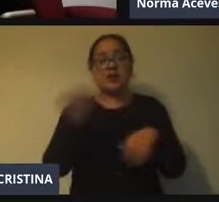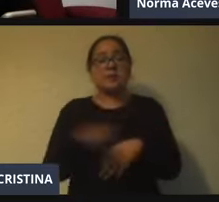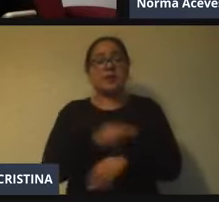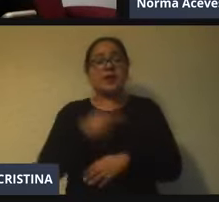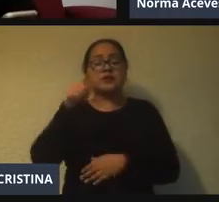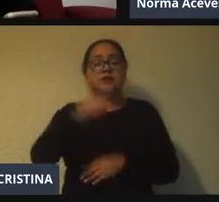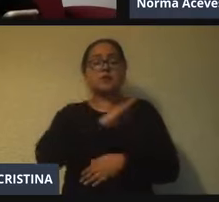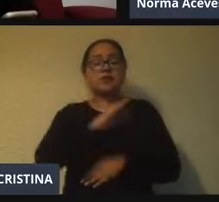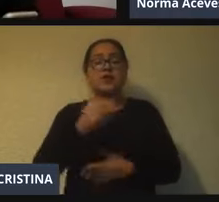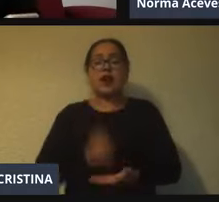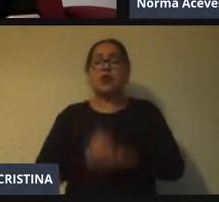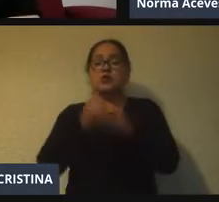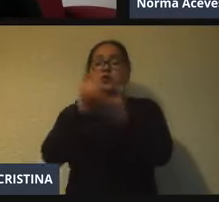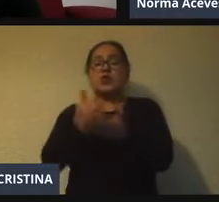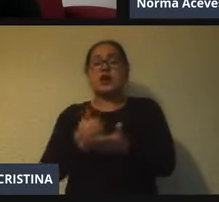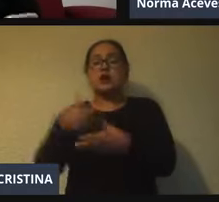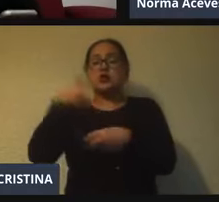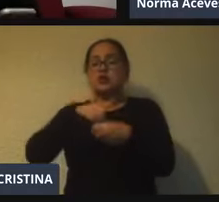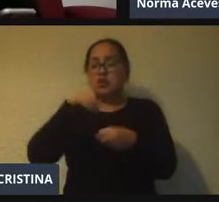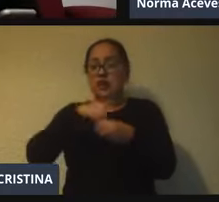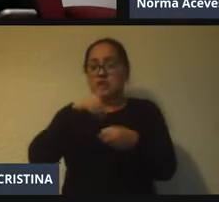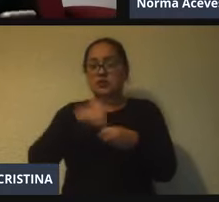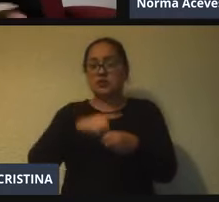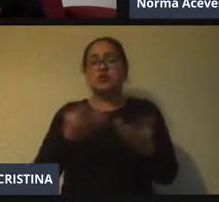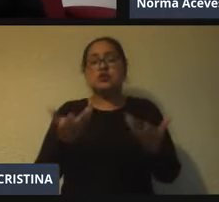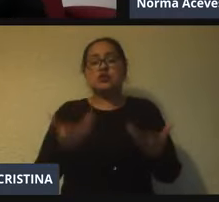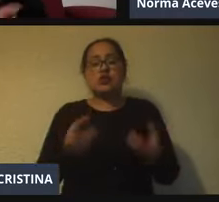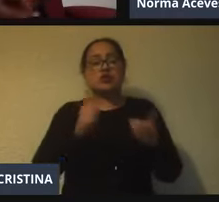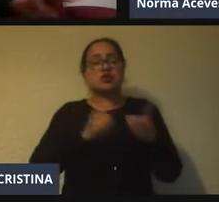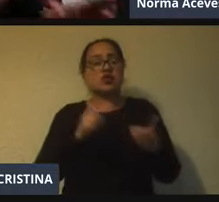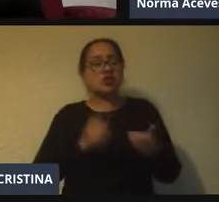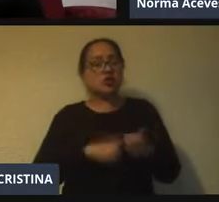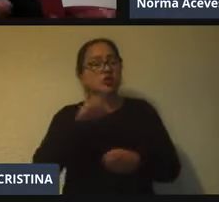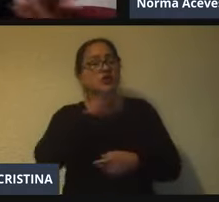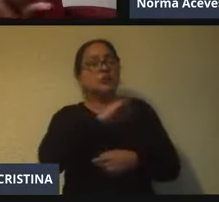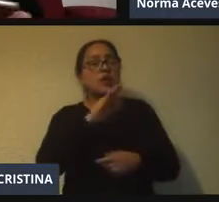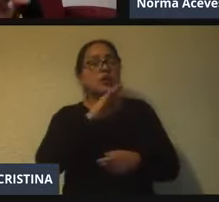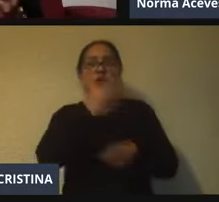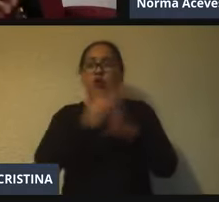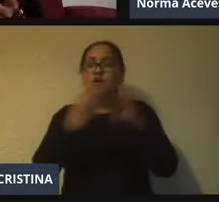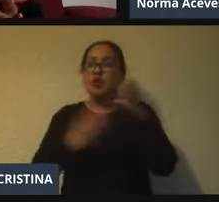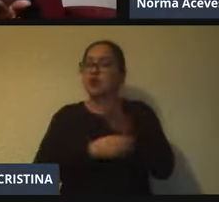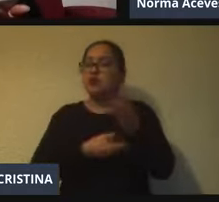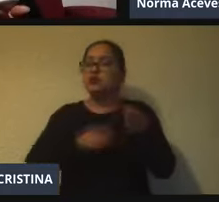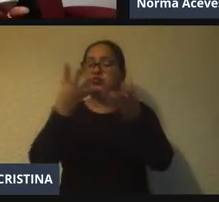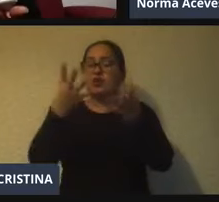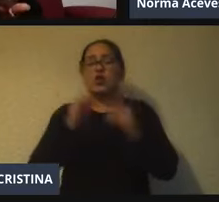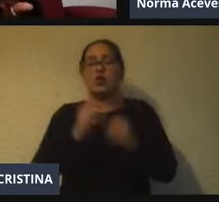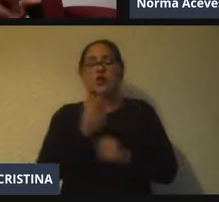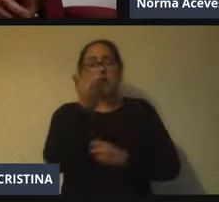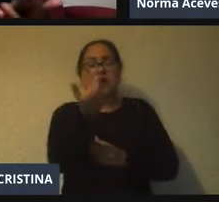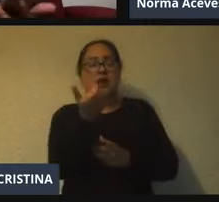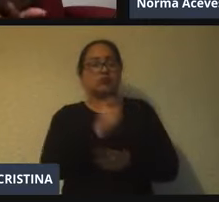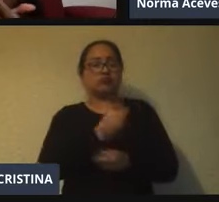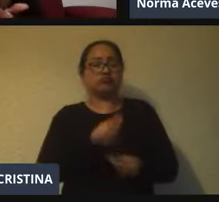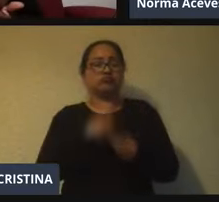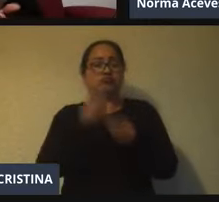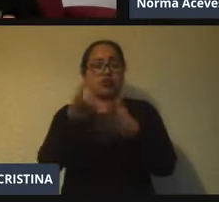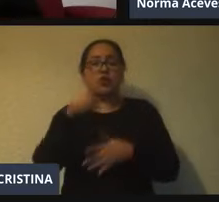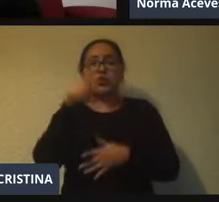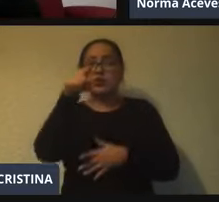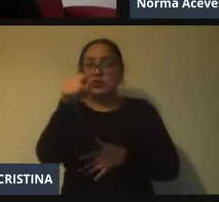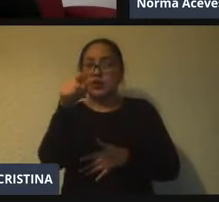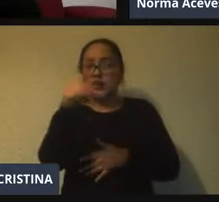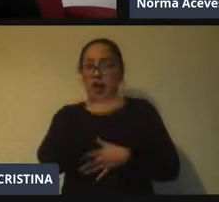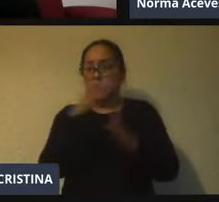dónde podemos hacer donaciones, dónde podemos hacer en especie o donativos económicos, si a través de usted